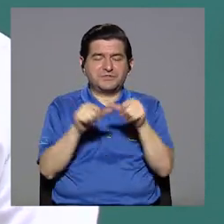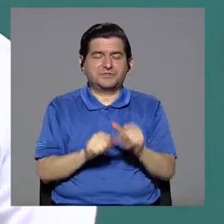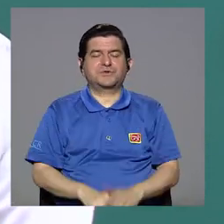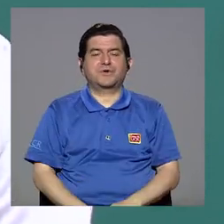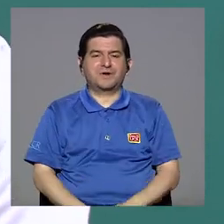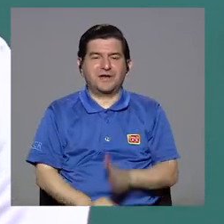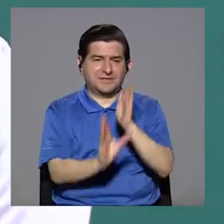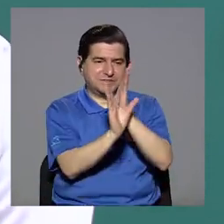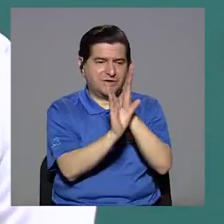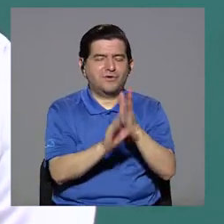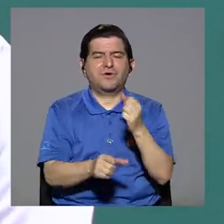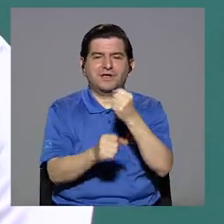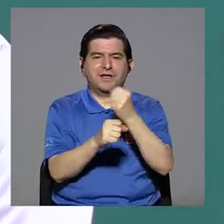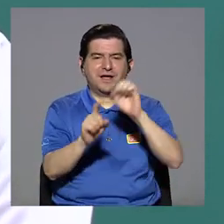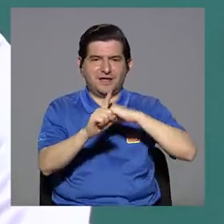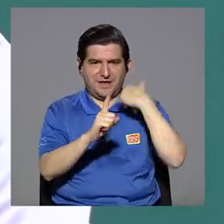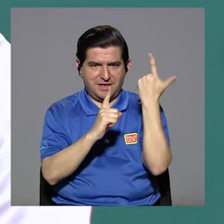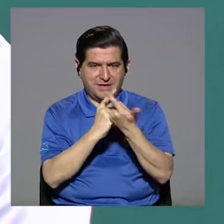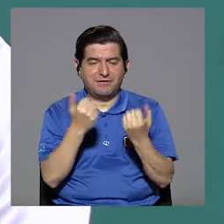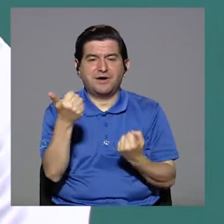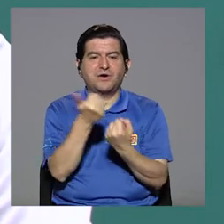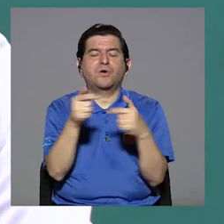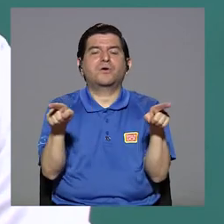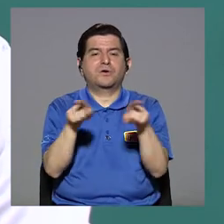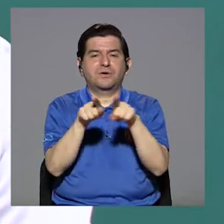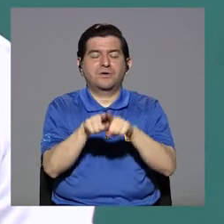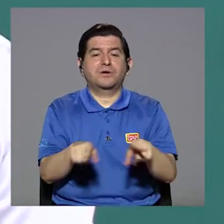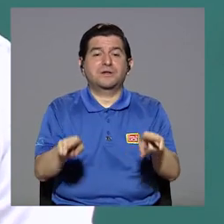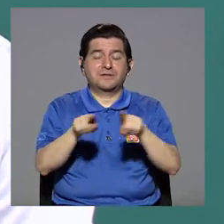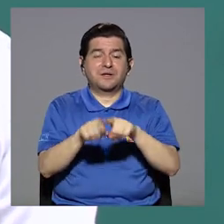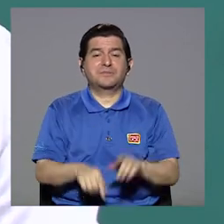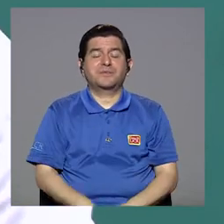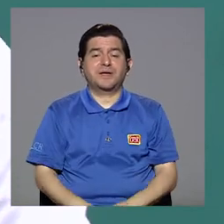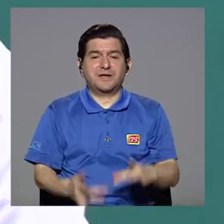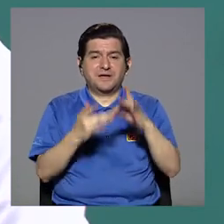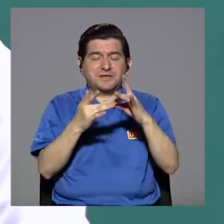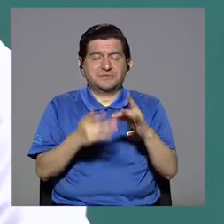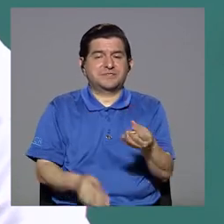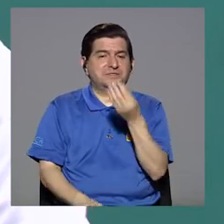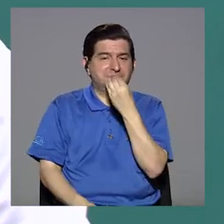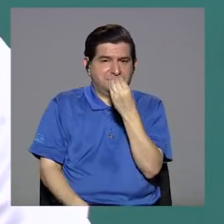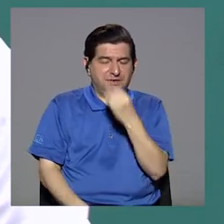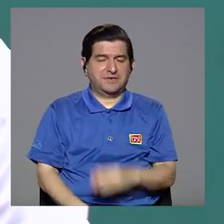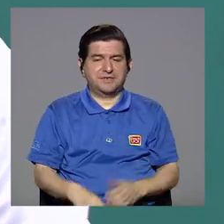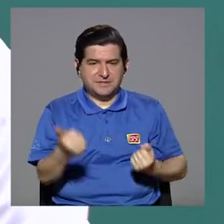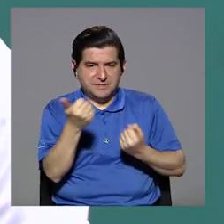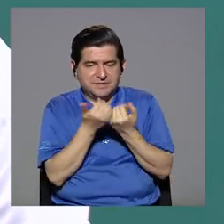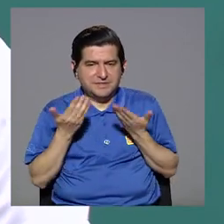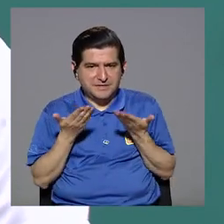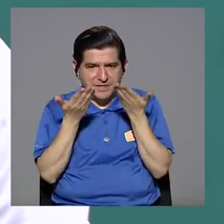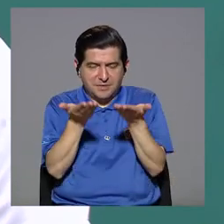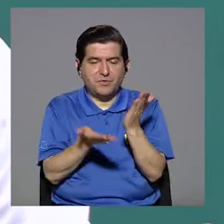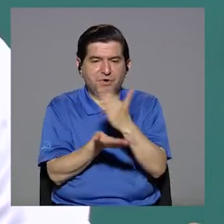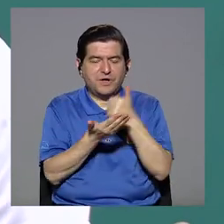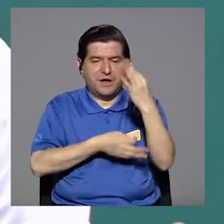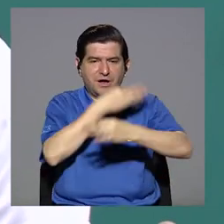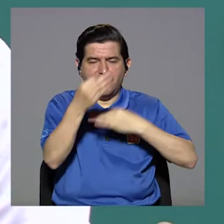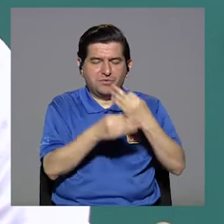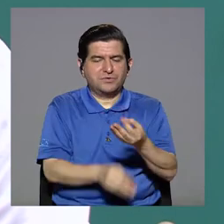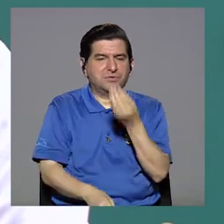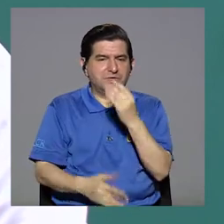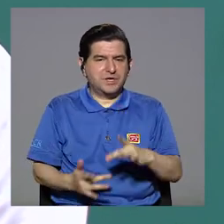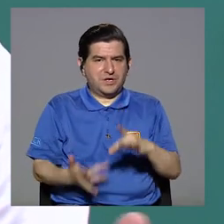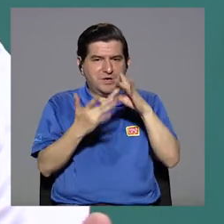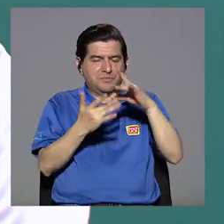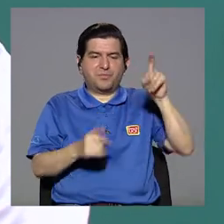cgera de personas de psicología trabajo social que en ese caso tenemos el apoyo también y hasta las nutricionistas que requieren el apoyo en estos casos y